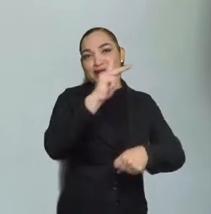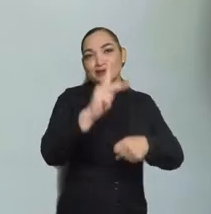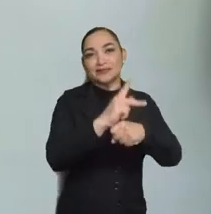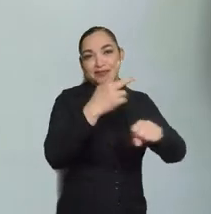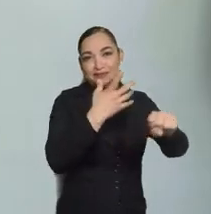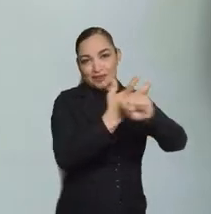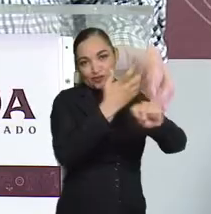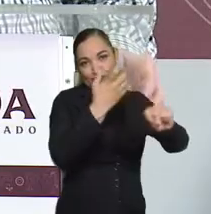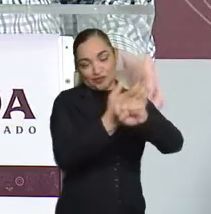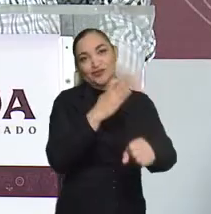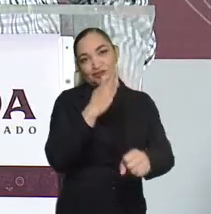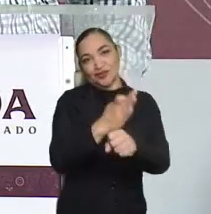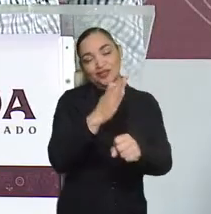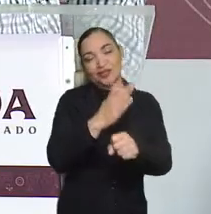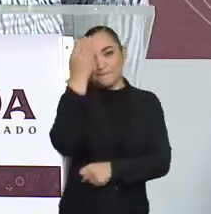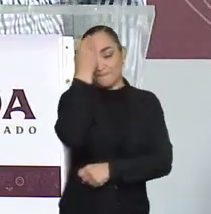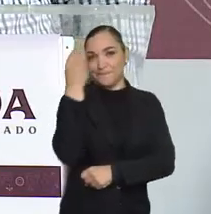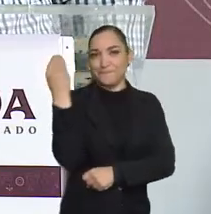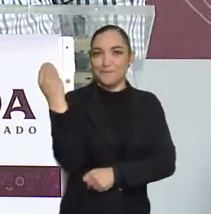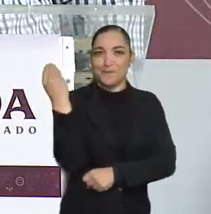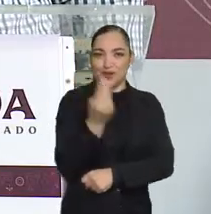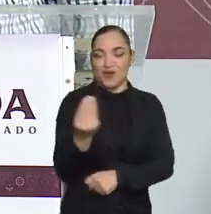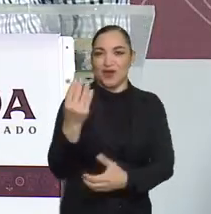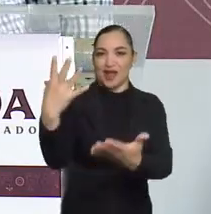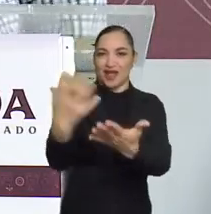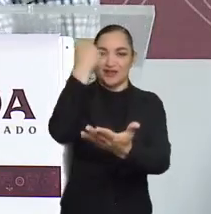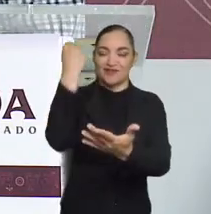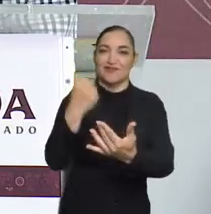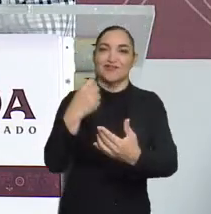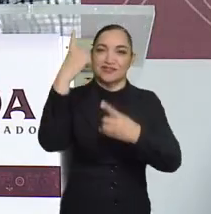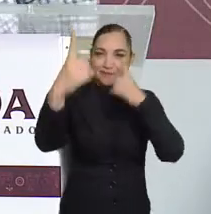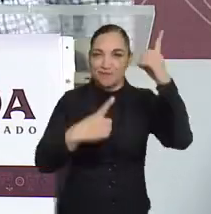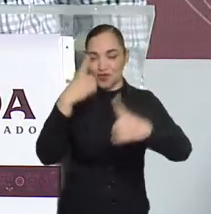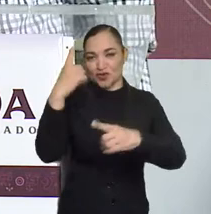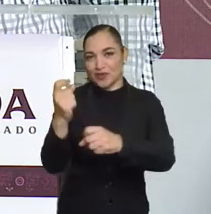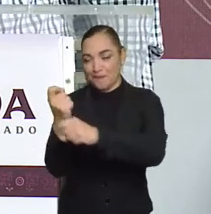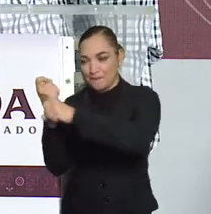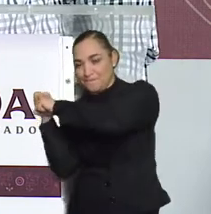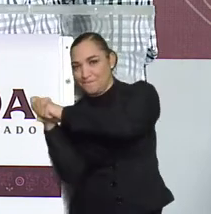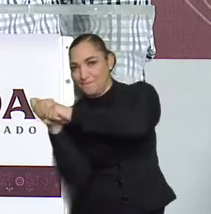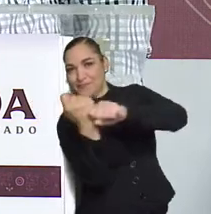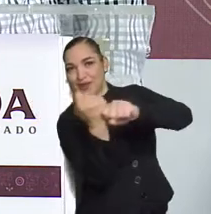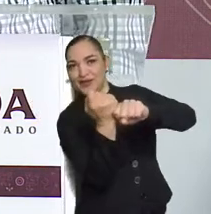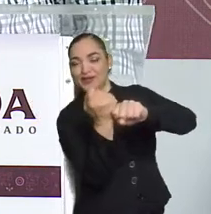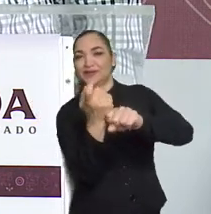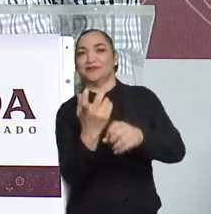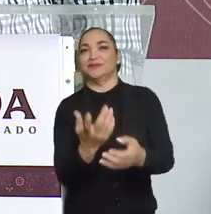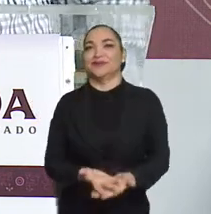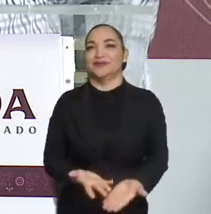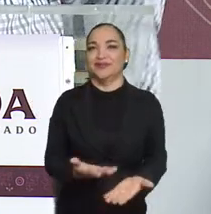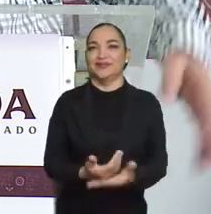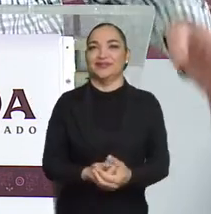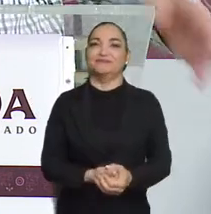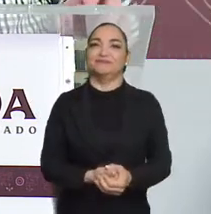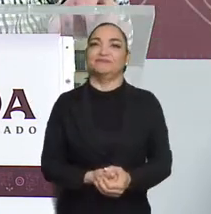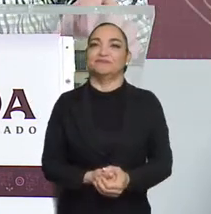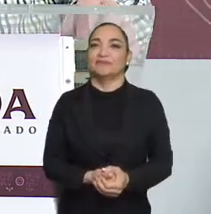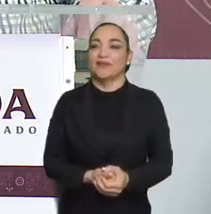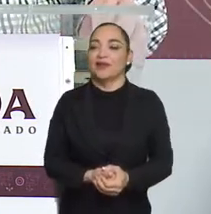Nosotros felicitamos a Joey Meneses, que no deja de ser consistente con el